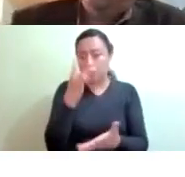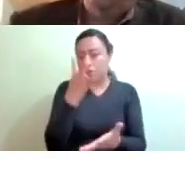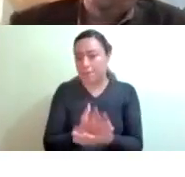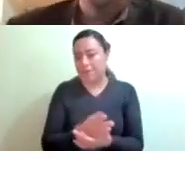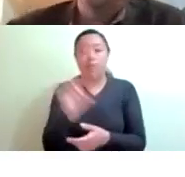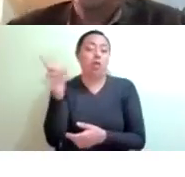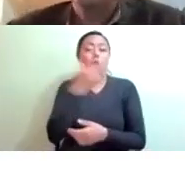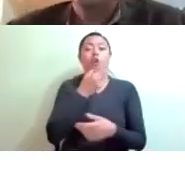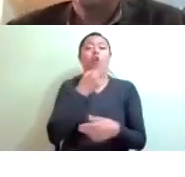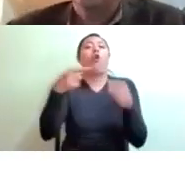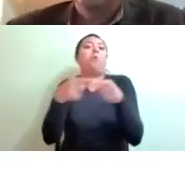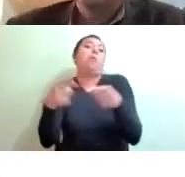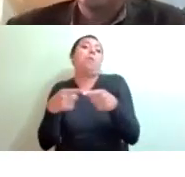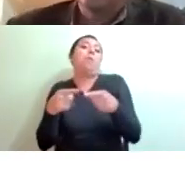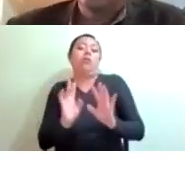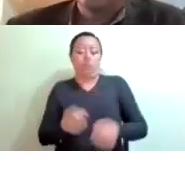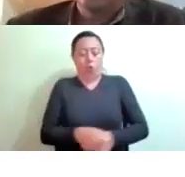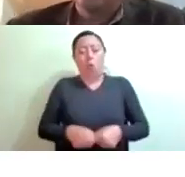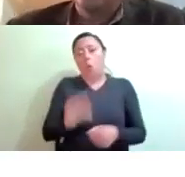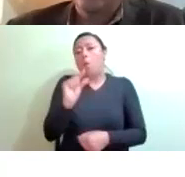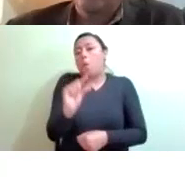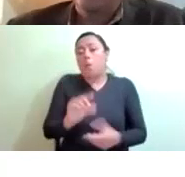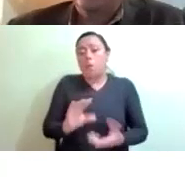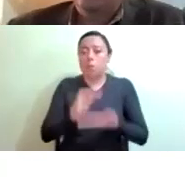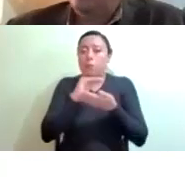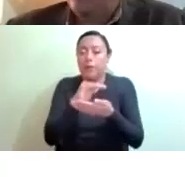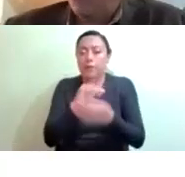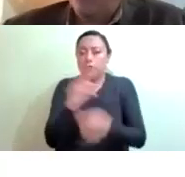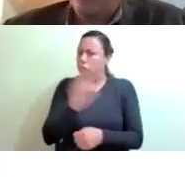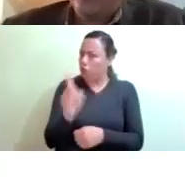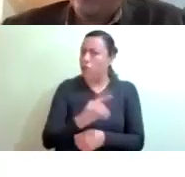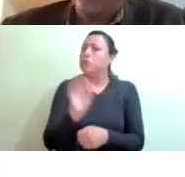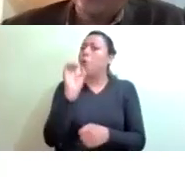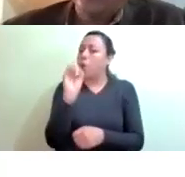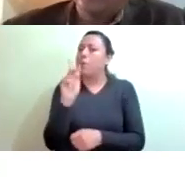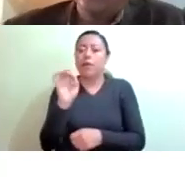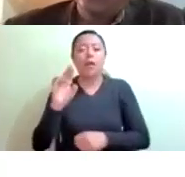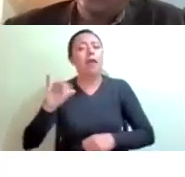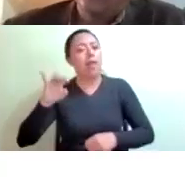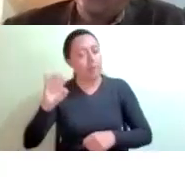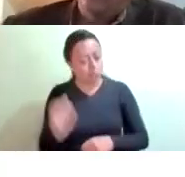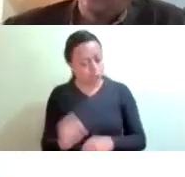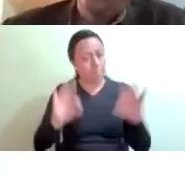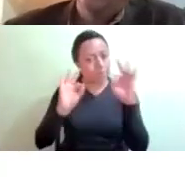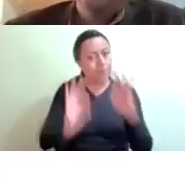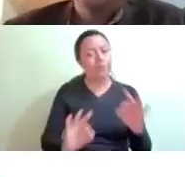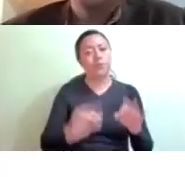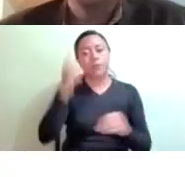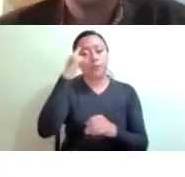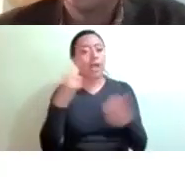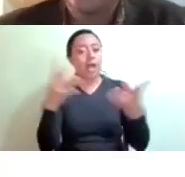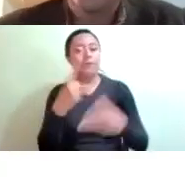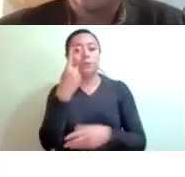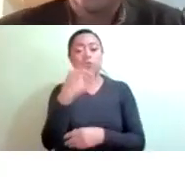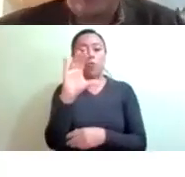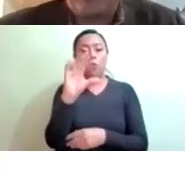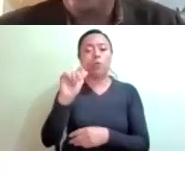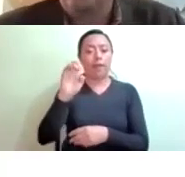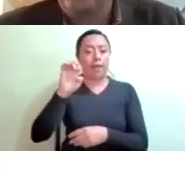para combinarla, para cortarla, o sea, para fabricarla, ¿no? Y entonces, ahí sí se